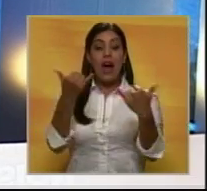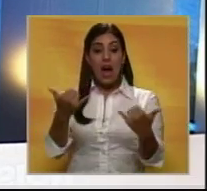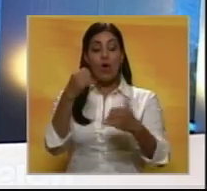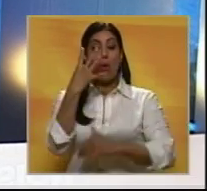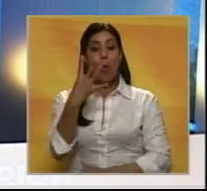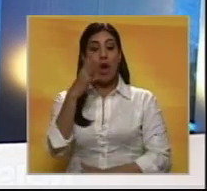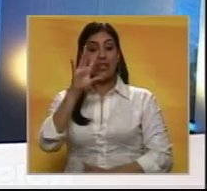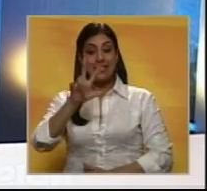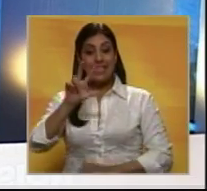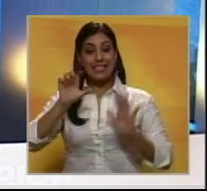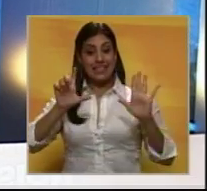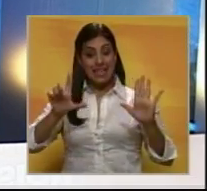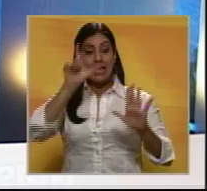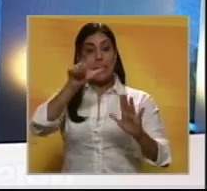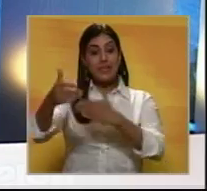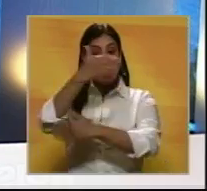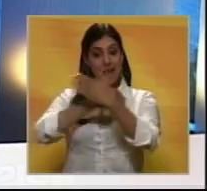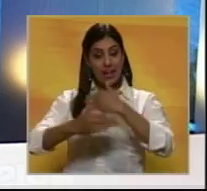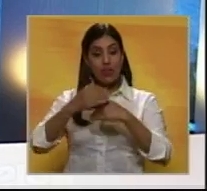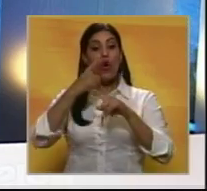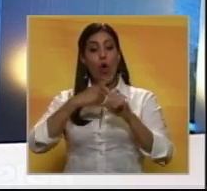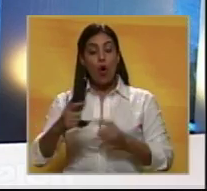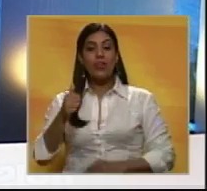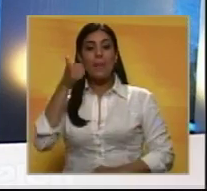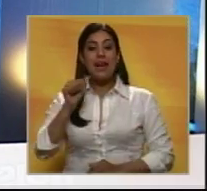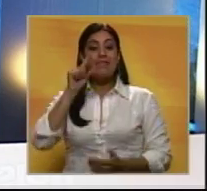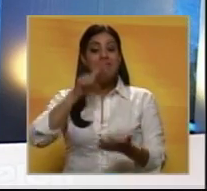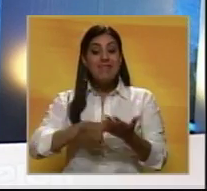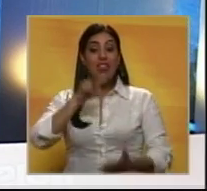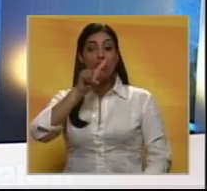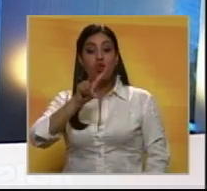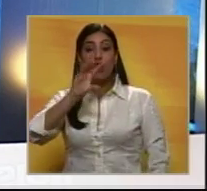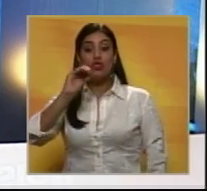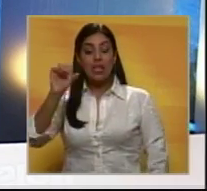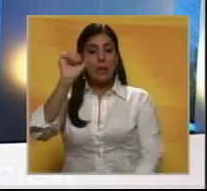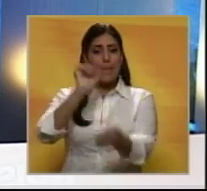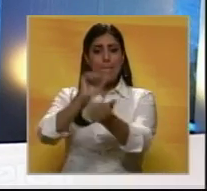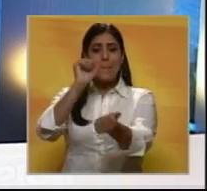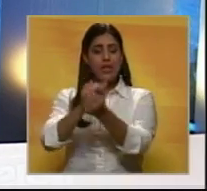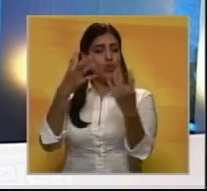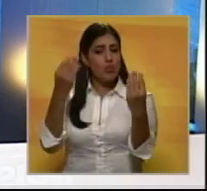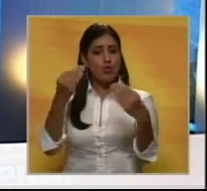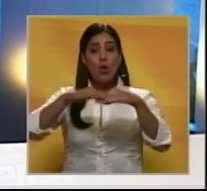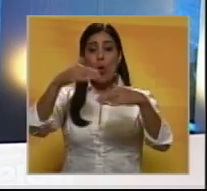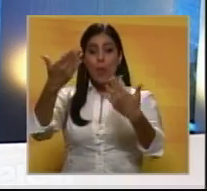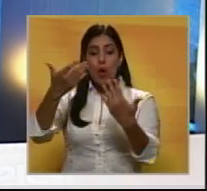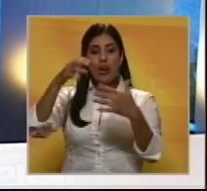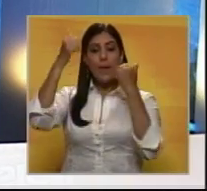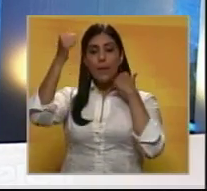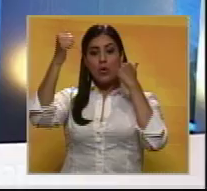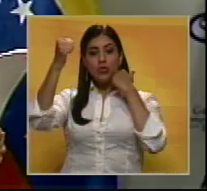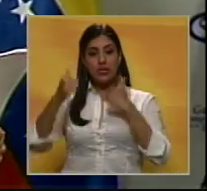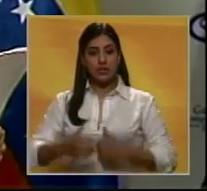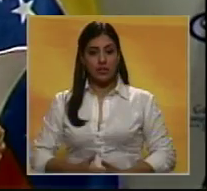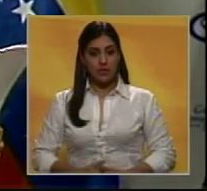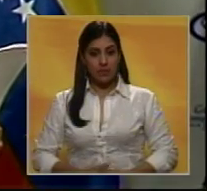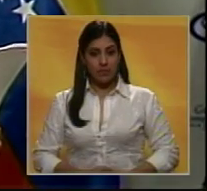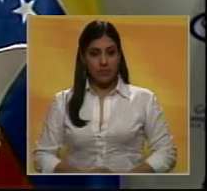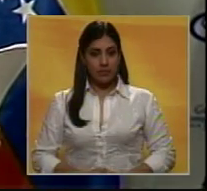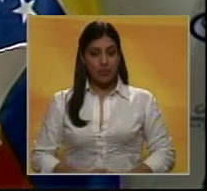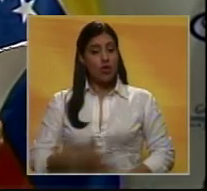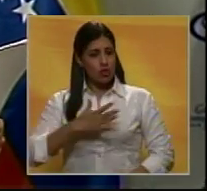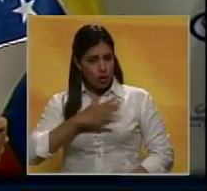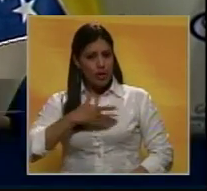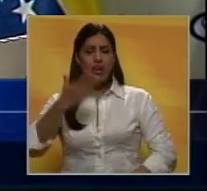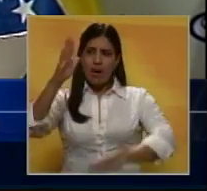hay 437 lesionados y que ha habido más de 1.200 aprehensiones como consecuencias de las protestas.